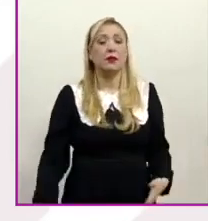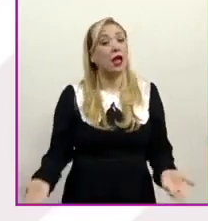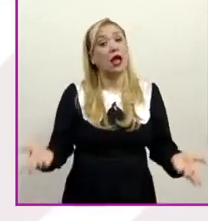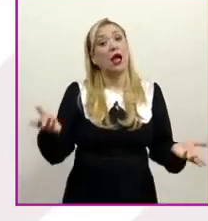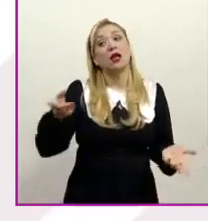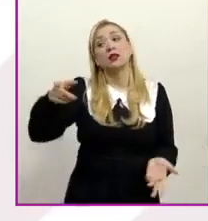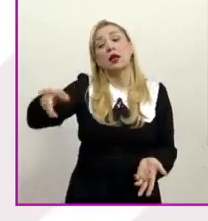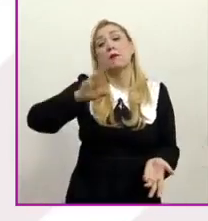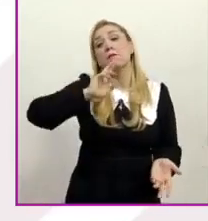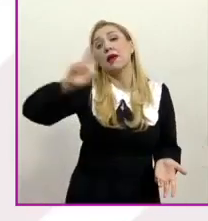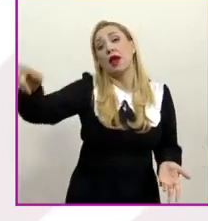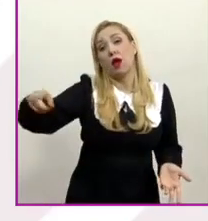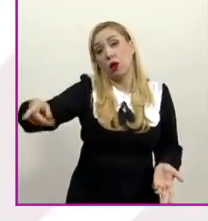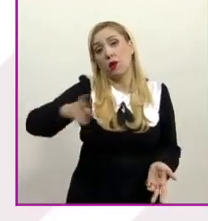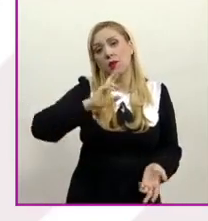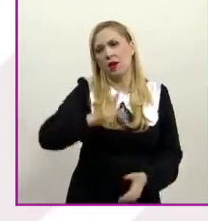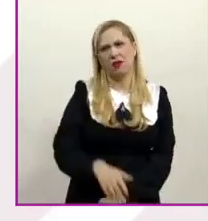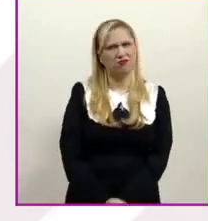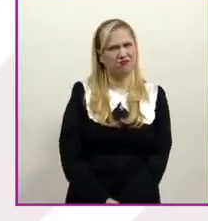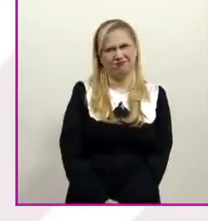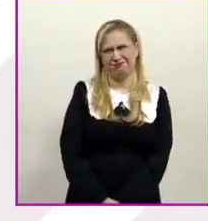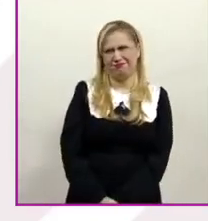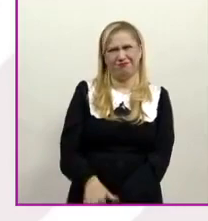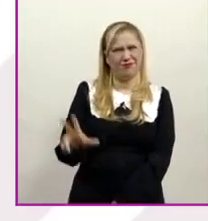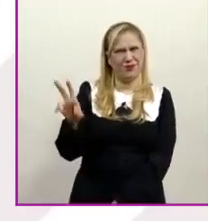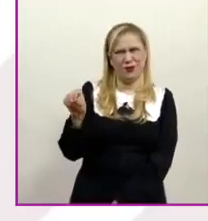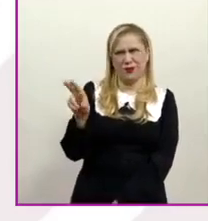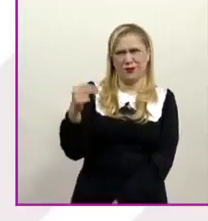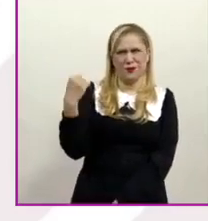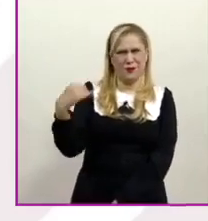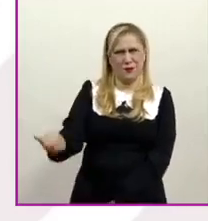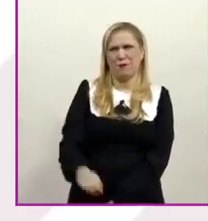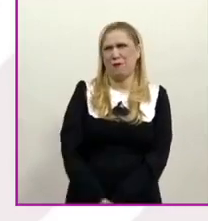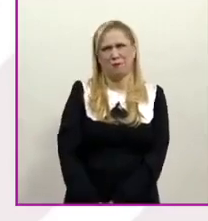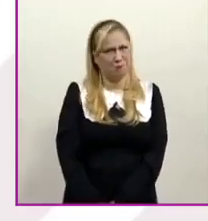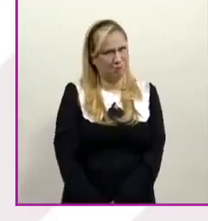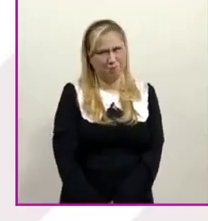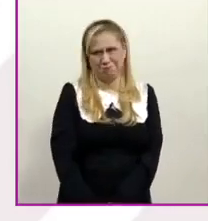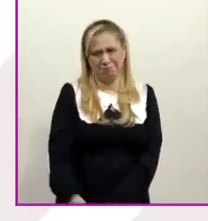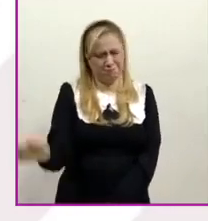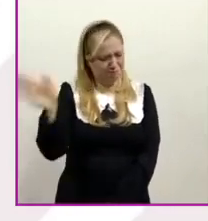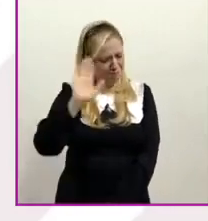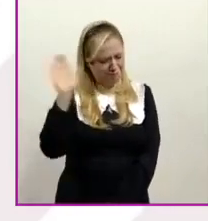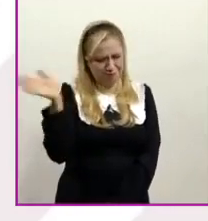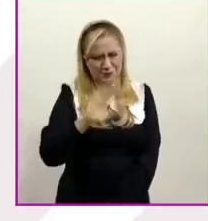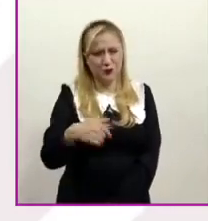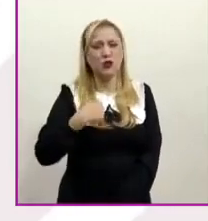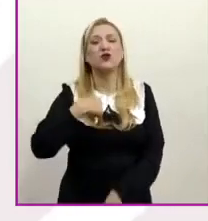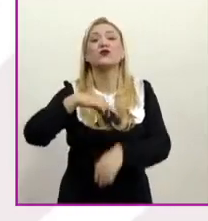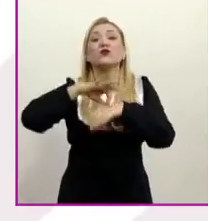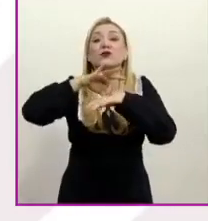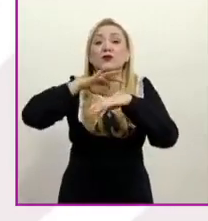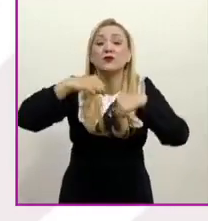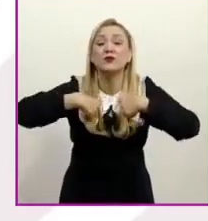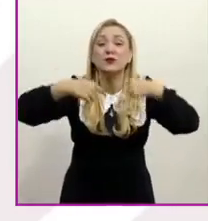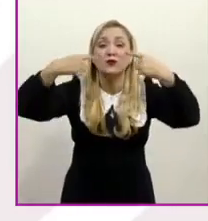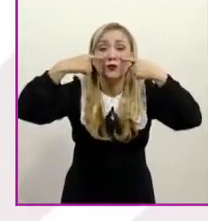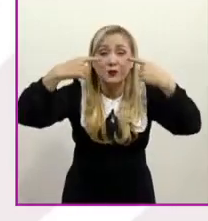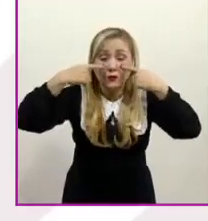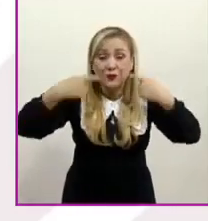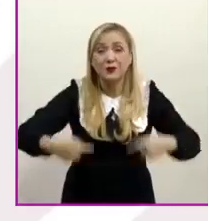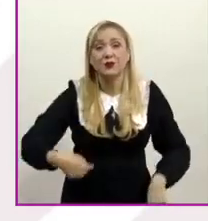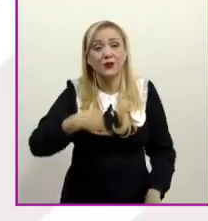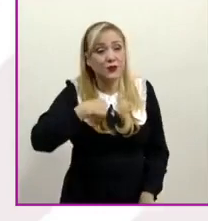mejor. Y yo decía, creo que no. O sea, en este caso sí no me pueden venir con ese cuento porque yo estuve ahí. O sea, yo les